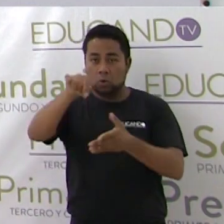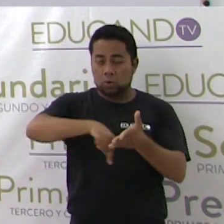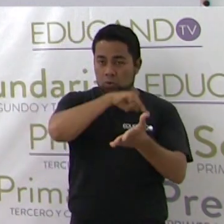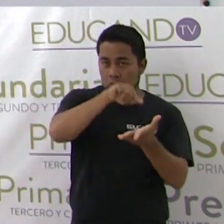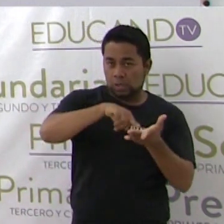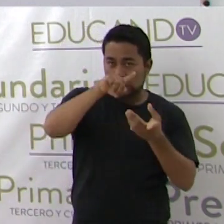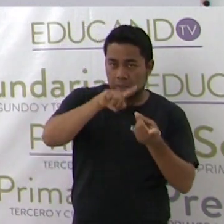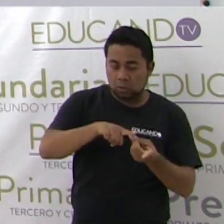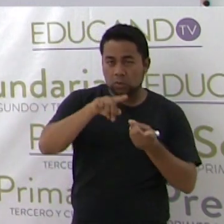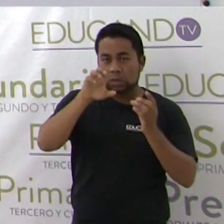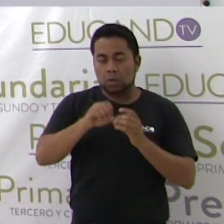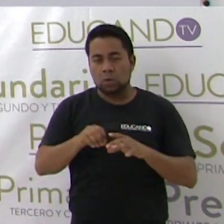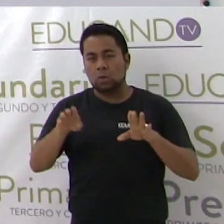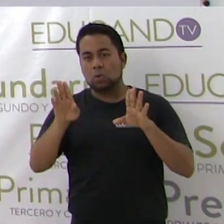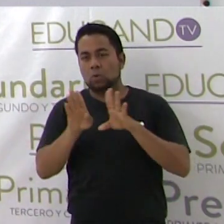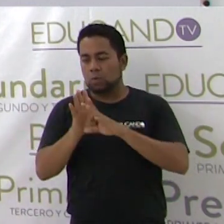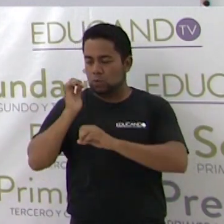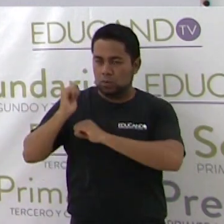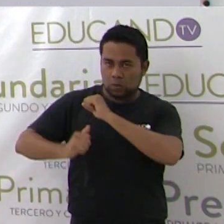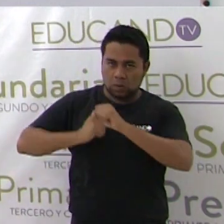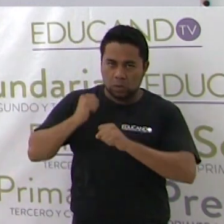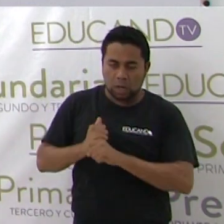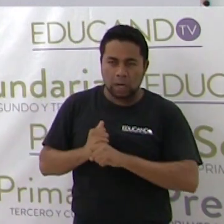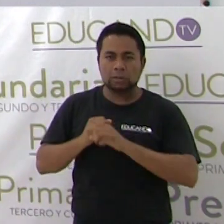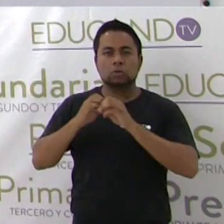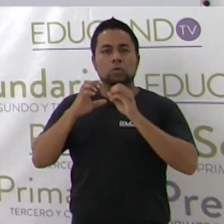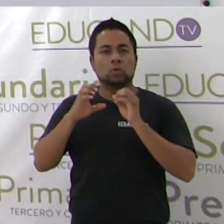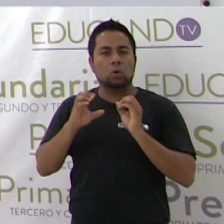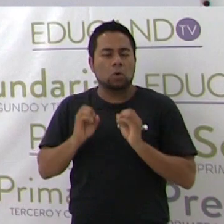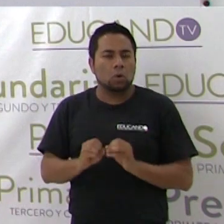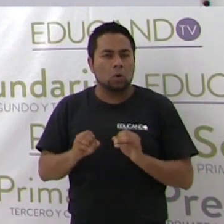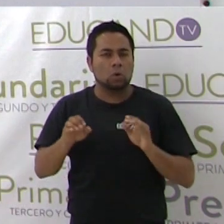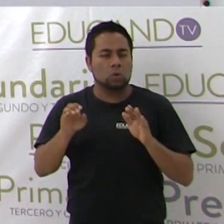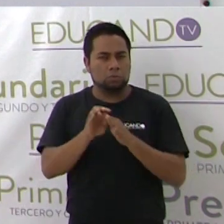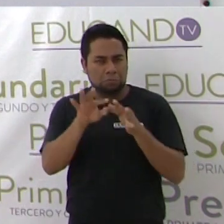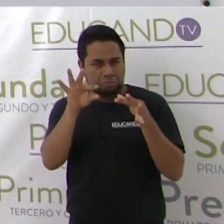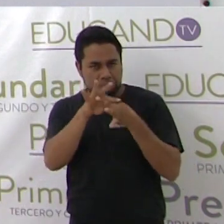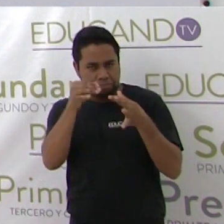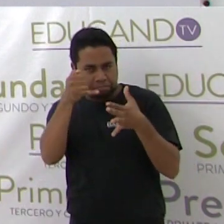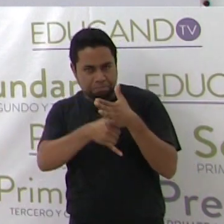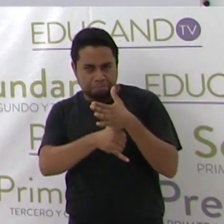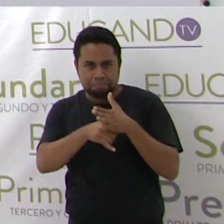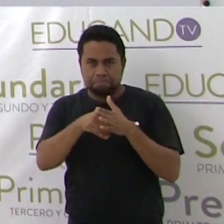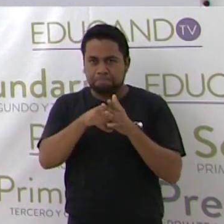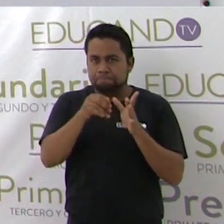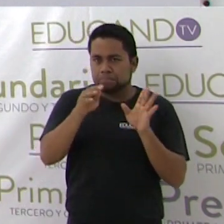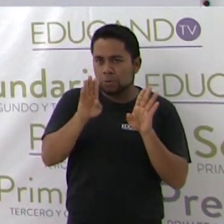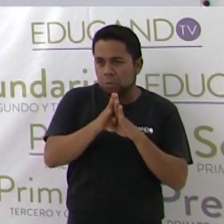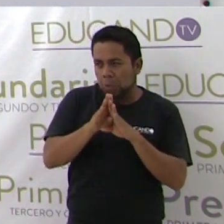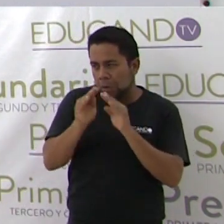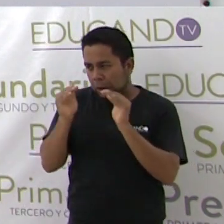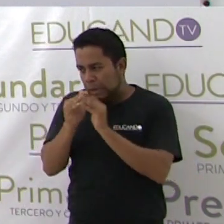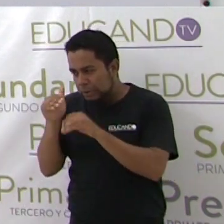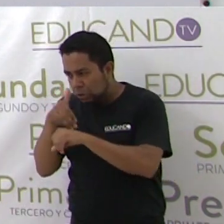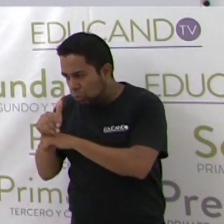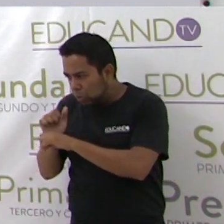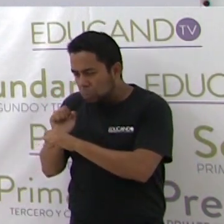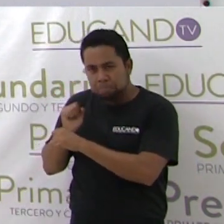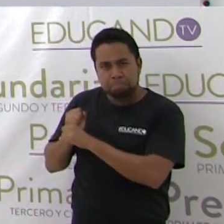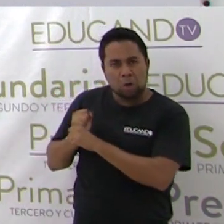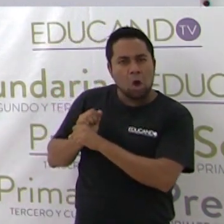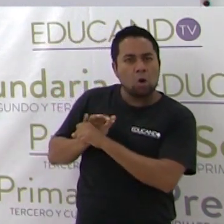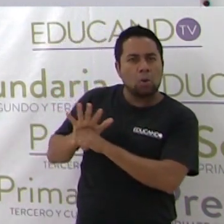ni en qué año, ni tampoco exactamente en qué número de casa. Pero